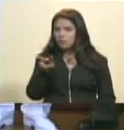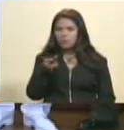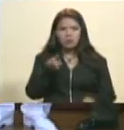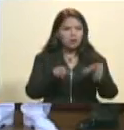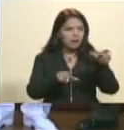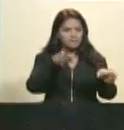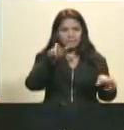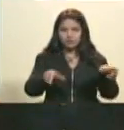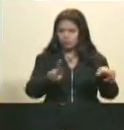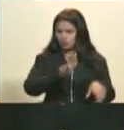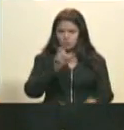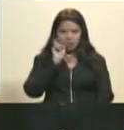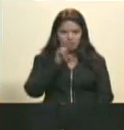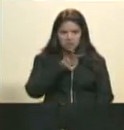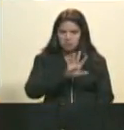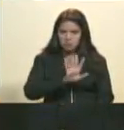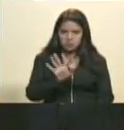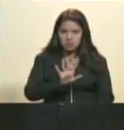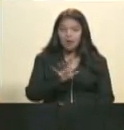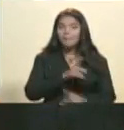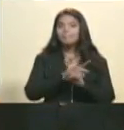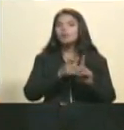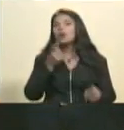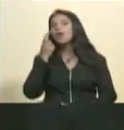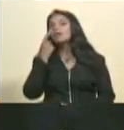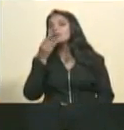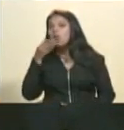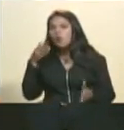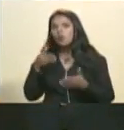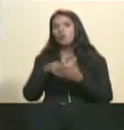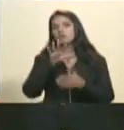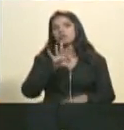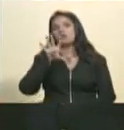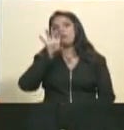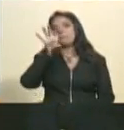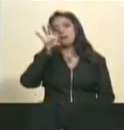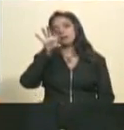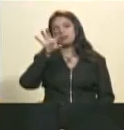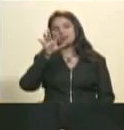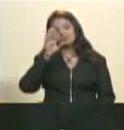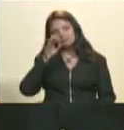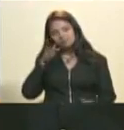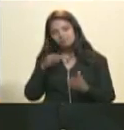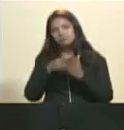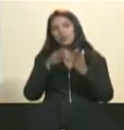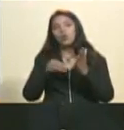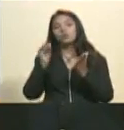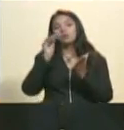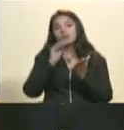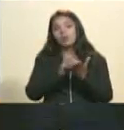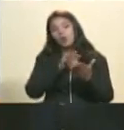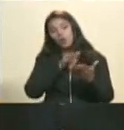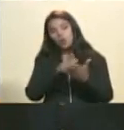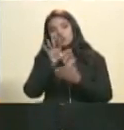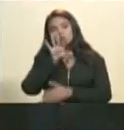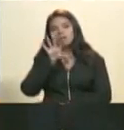personas, nosotros la vemos contra la patria, una agresión nuevamente